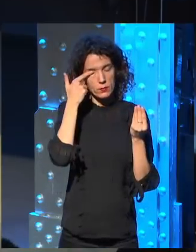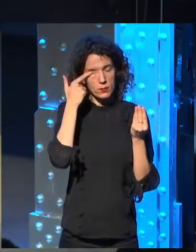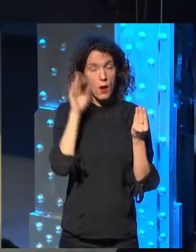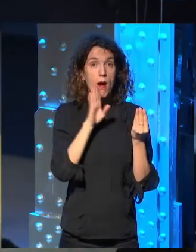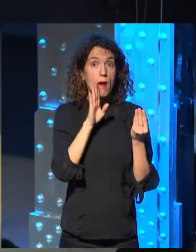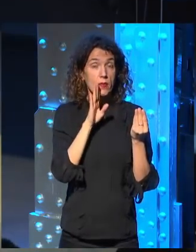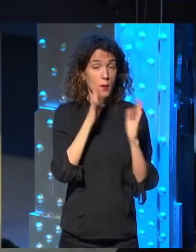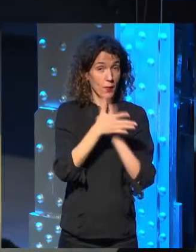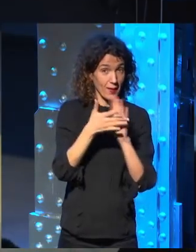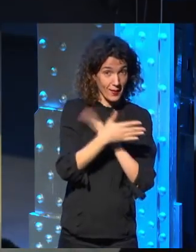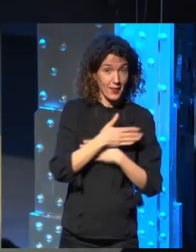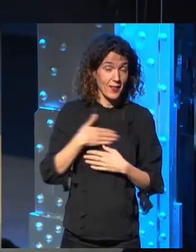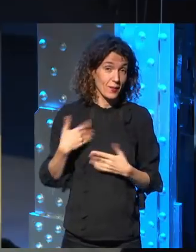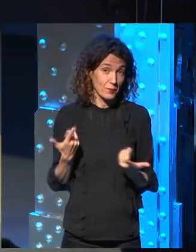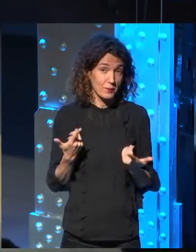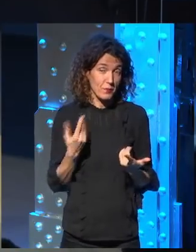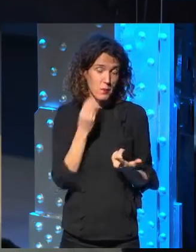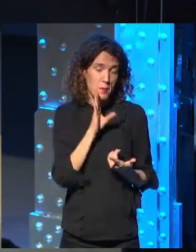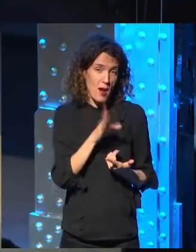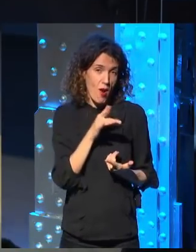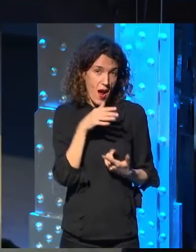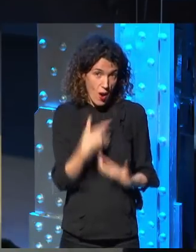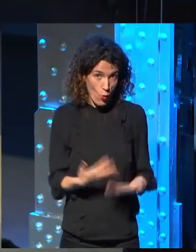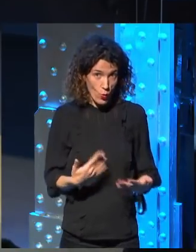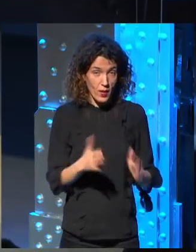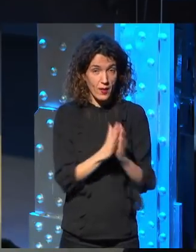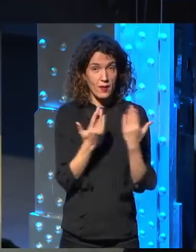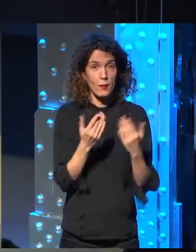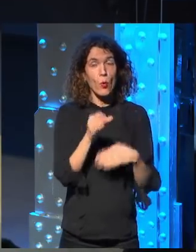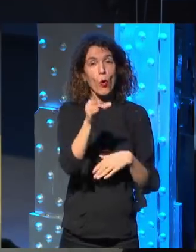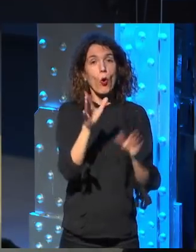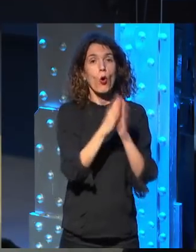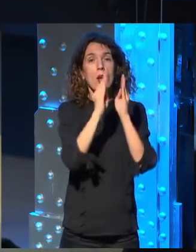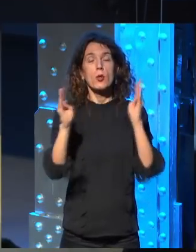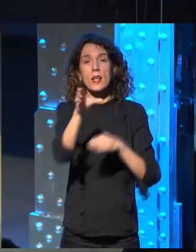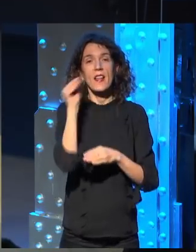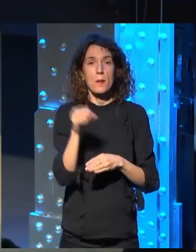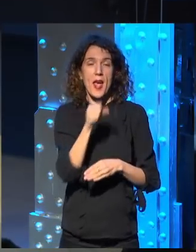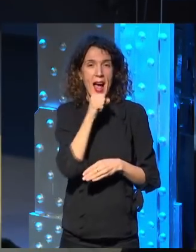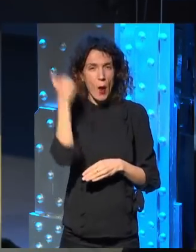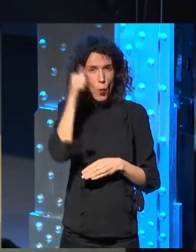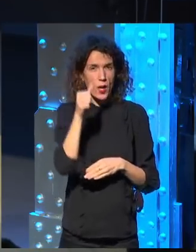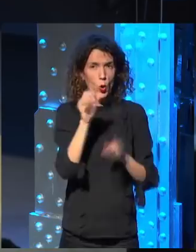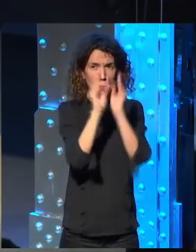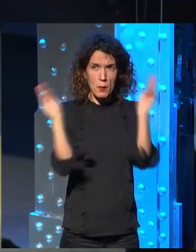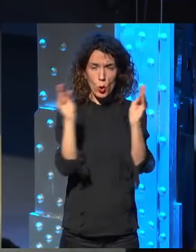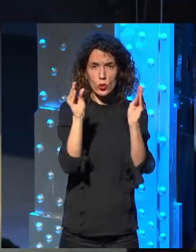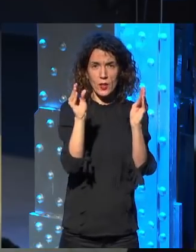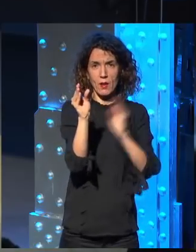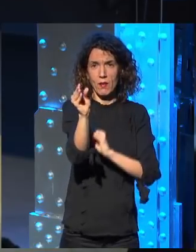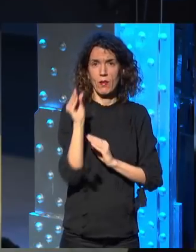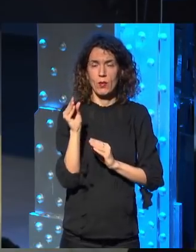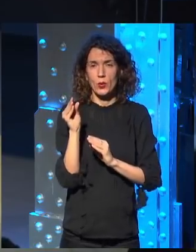iba a contar luego, pero pues mejor te lo cuento aquí. Lo extraje de la biblioteca de mi abuelo, una biblioteca que se quedó